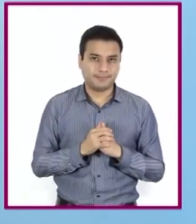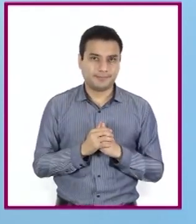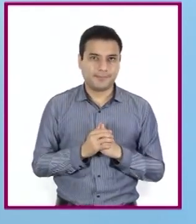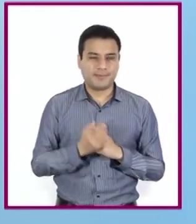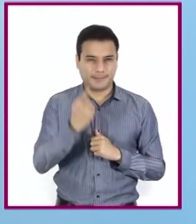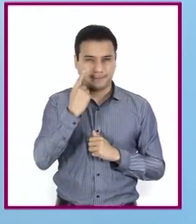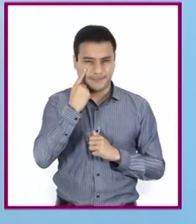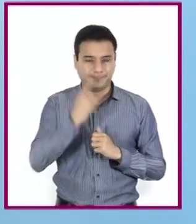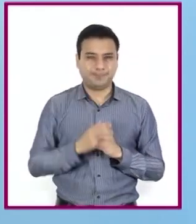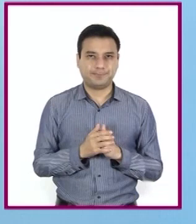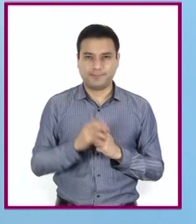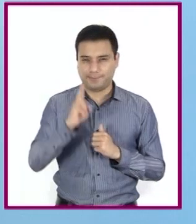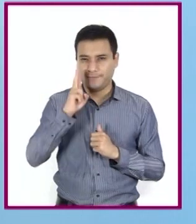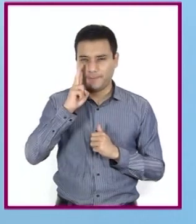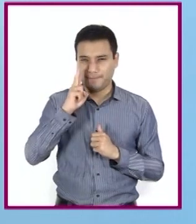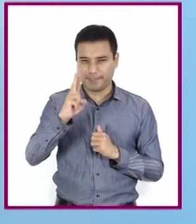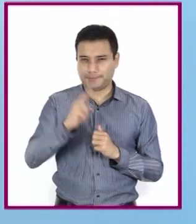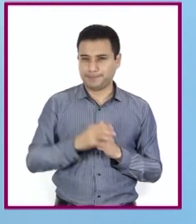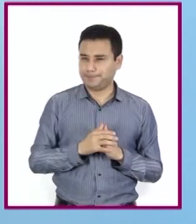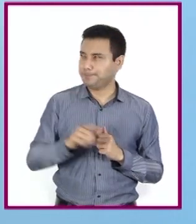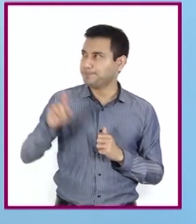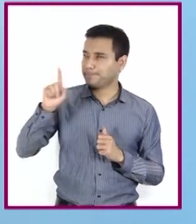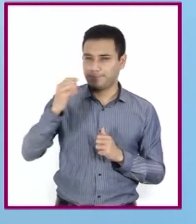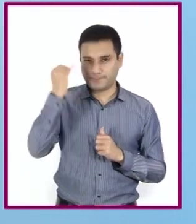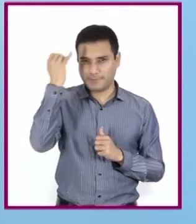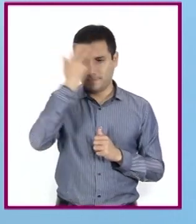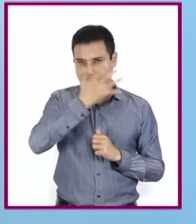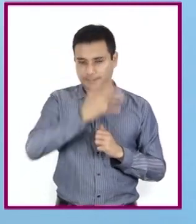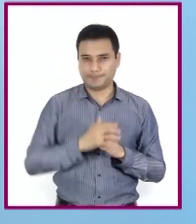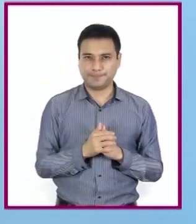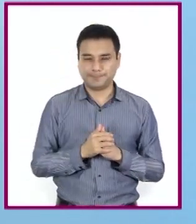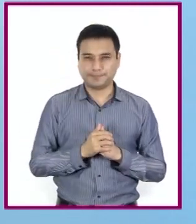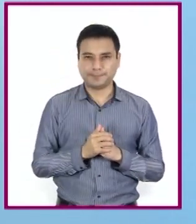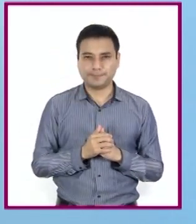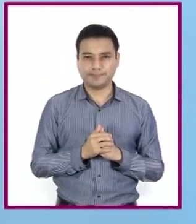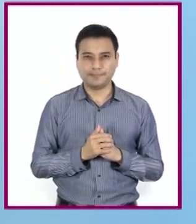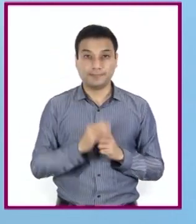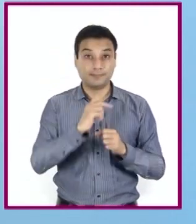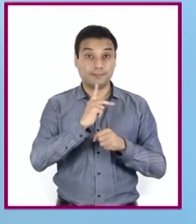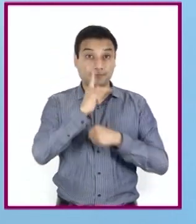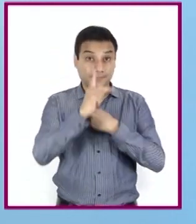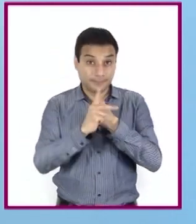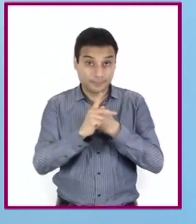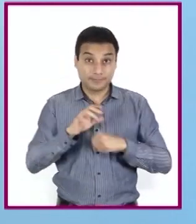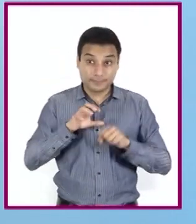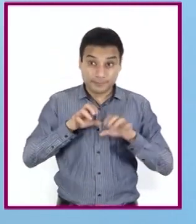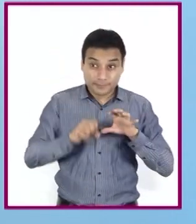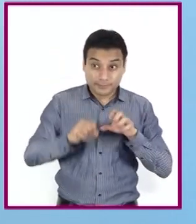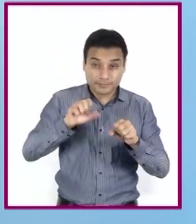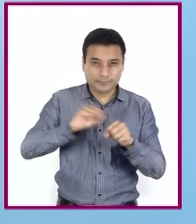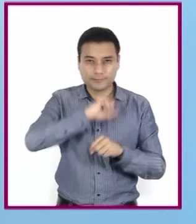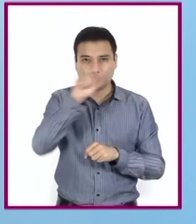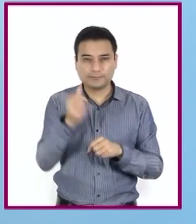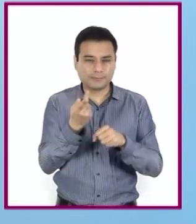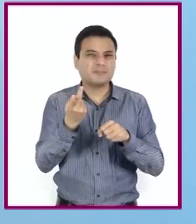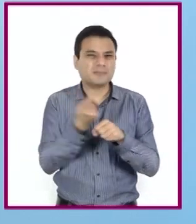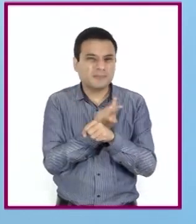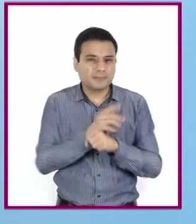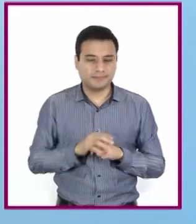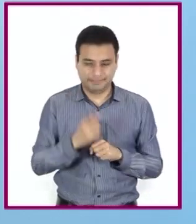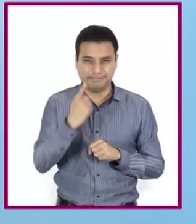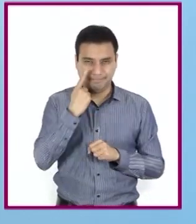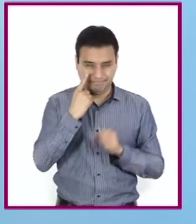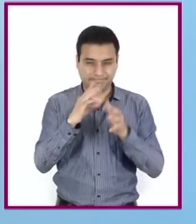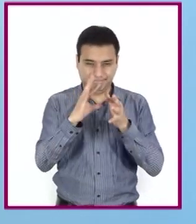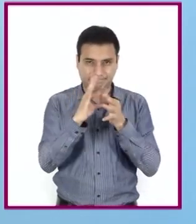Veamos el siguiente organizador gráfico para comprender las consecuencias del proceso del imperialismo del siglo XIX